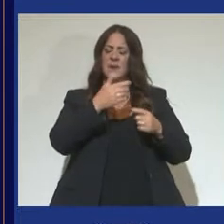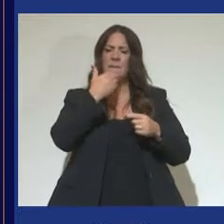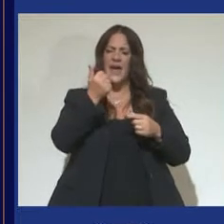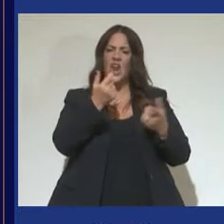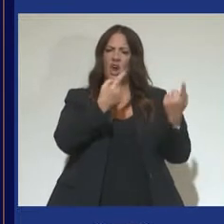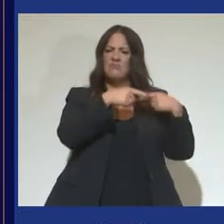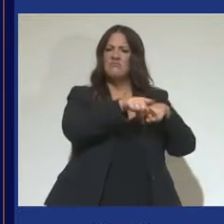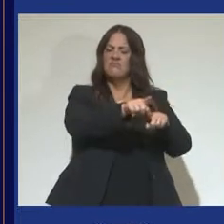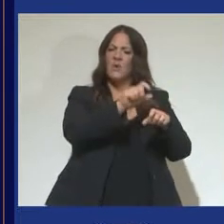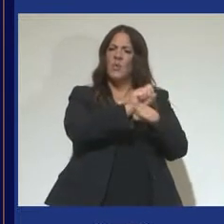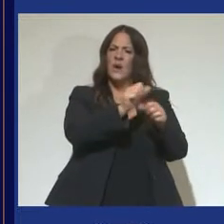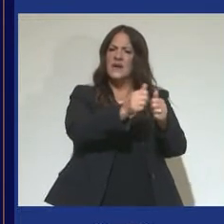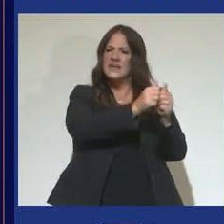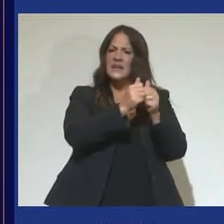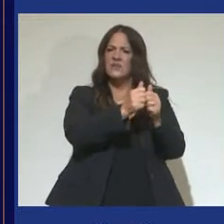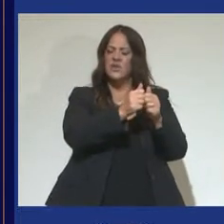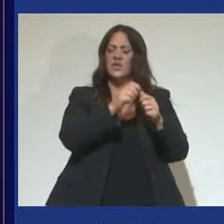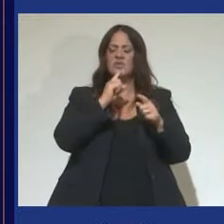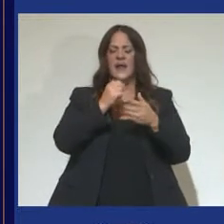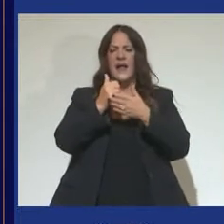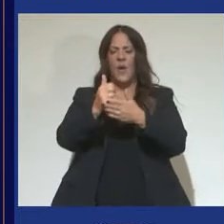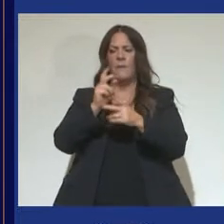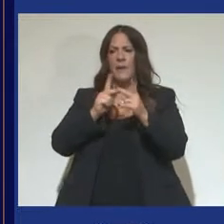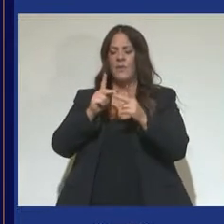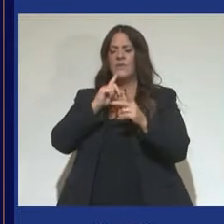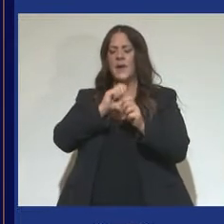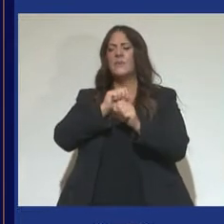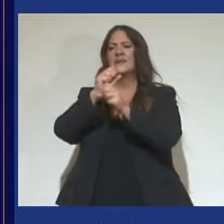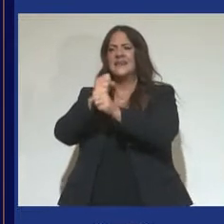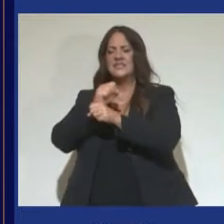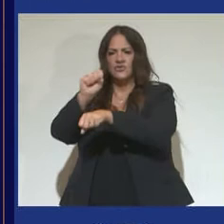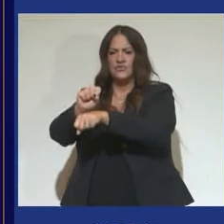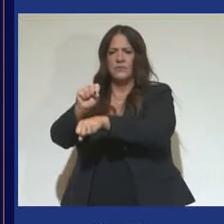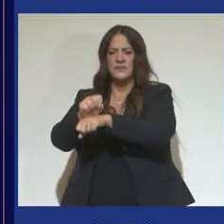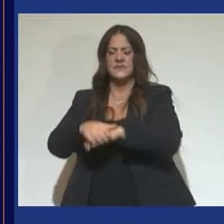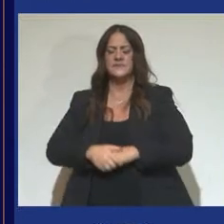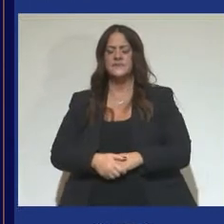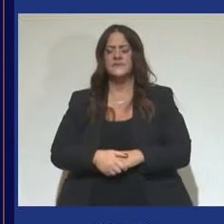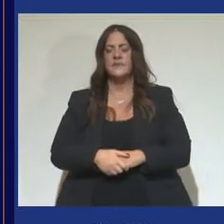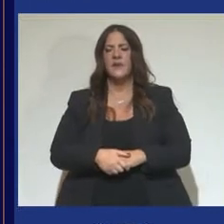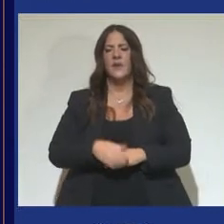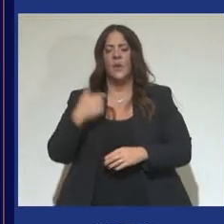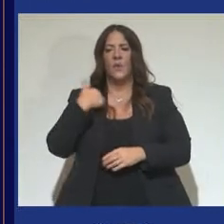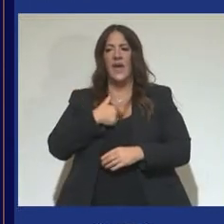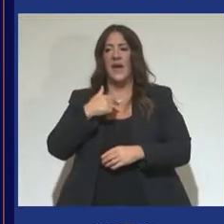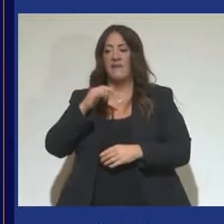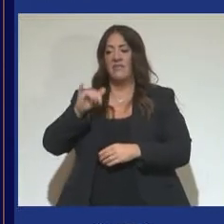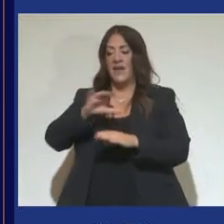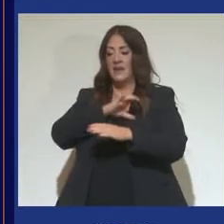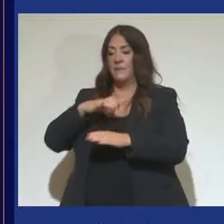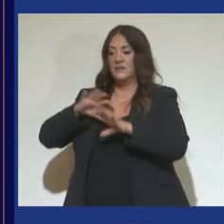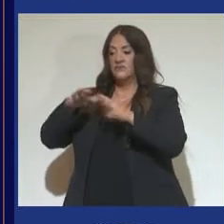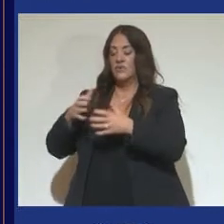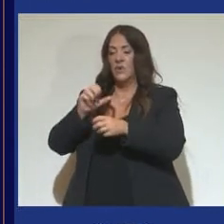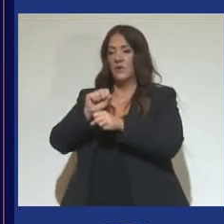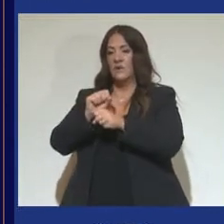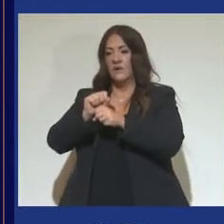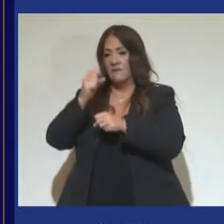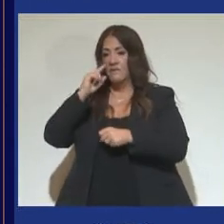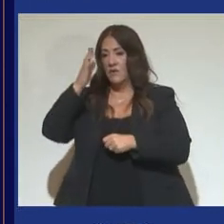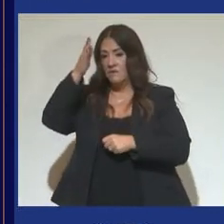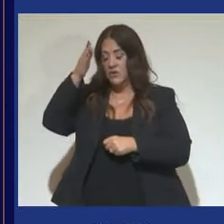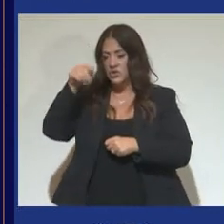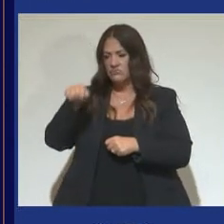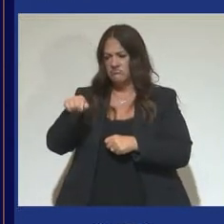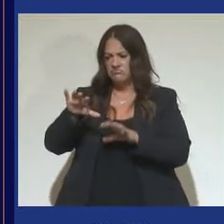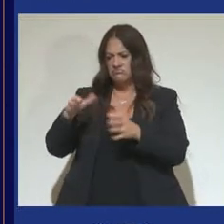y los colegios comunitarios tenemos que hacer algo acerca de esto de manera significativa recuerden que hemos creado una comisión de trabajo futuro